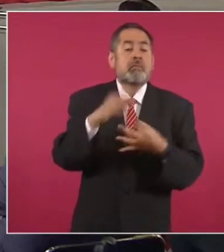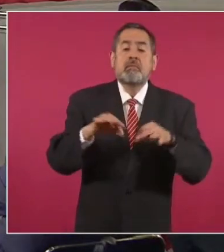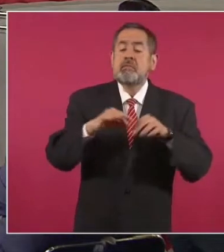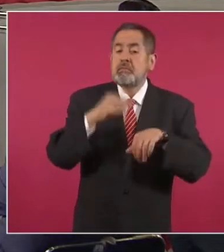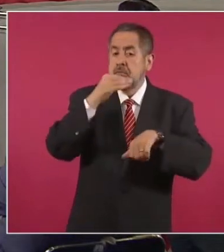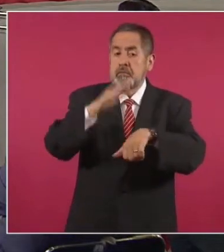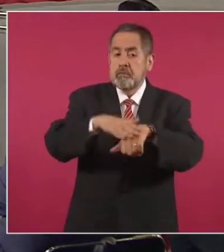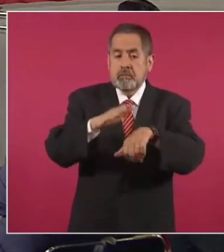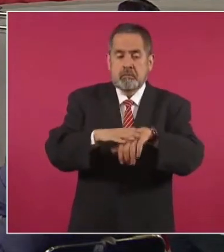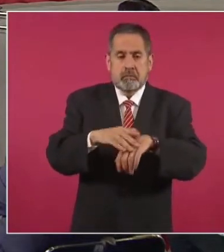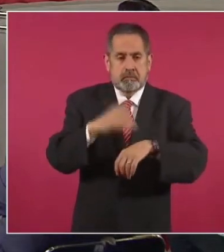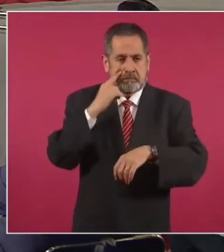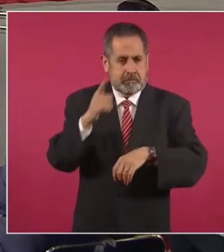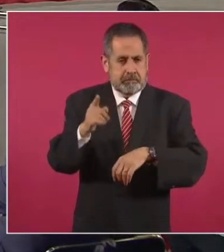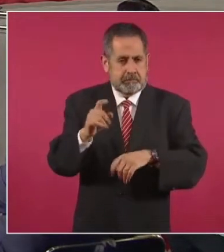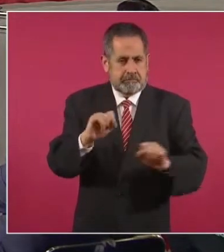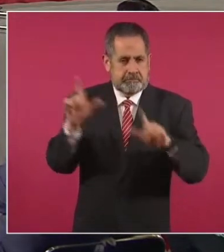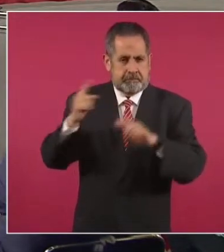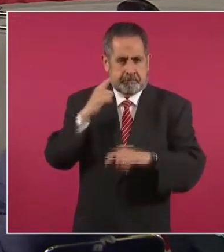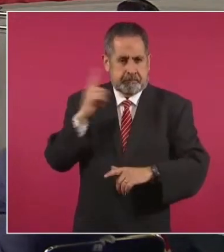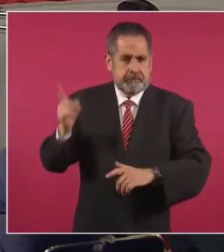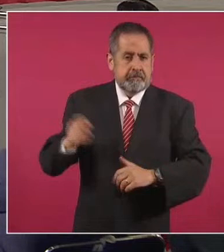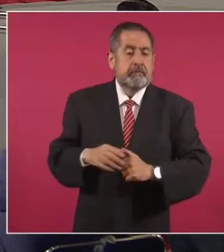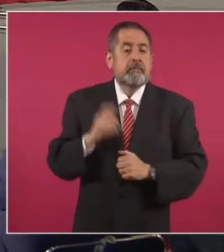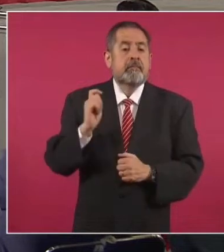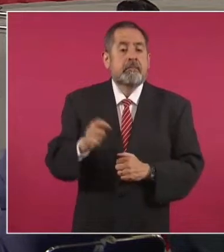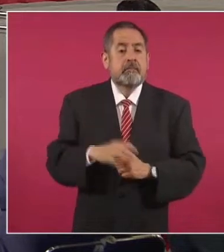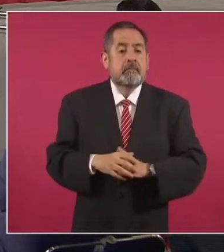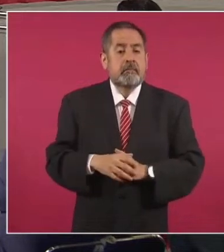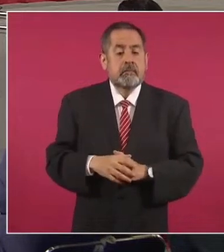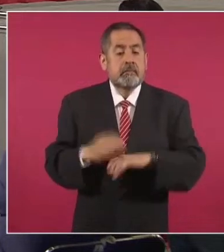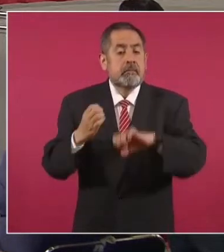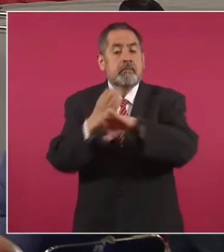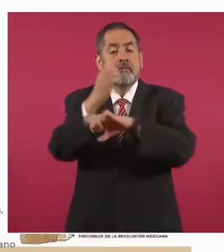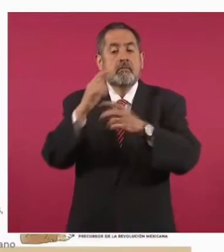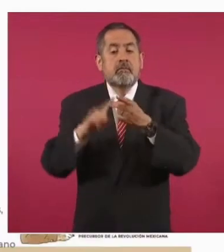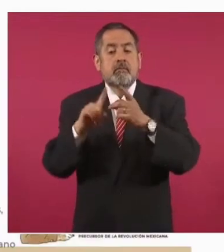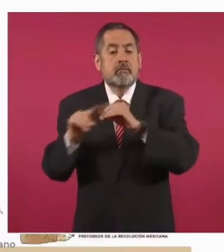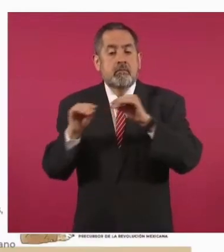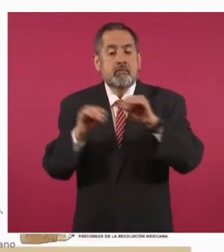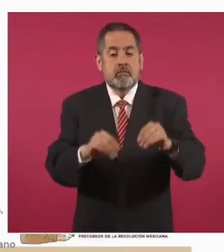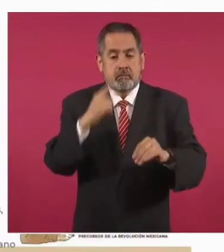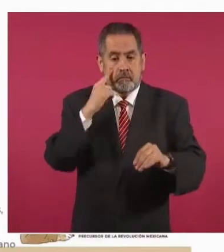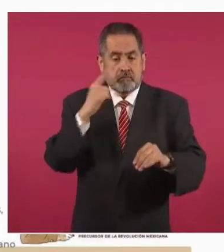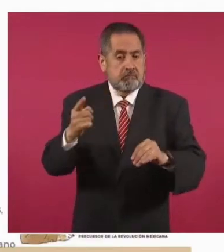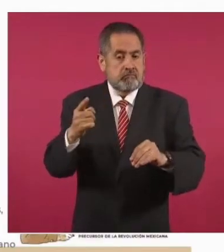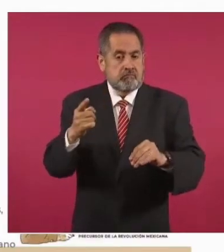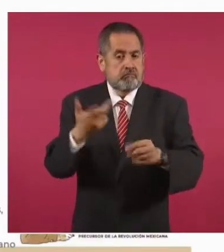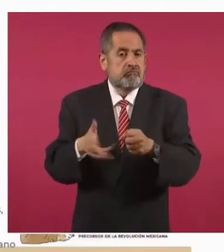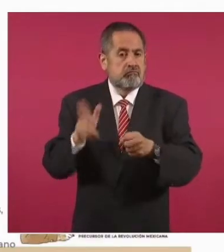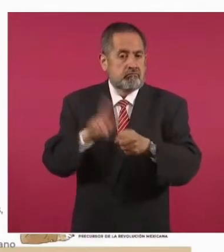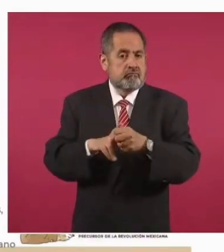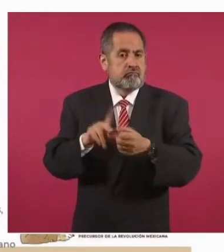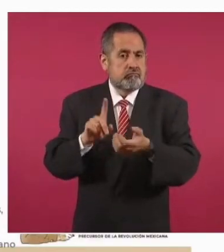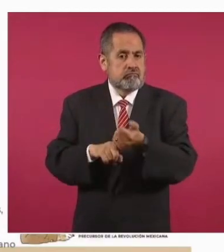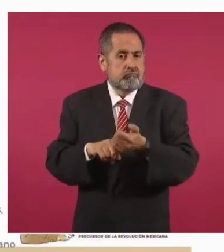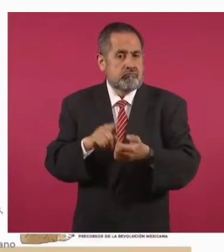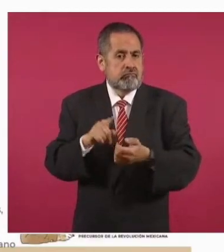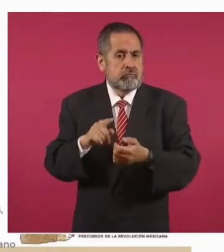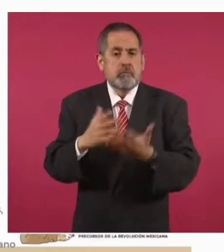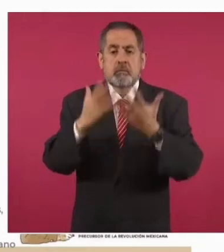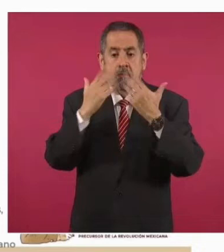decir es, si podemos pasar a la siguiente, se trata de estas localidades. Todos son hospitales que atienden a población sin